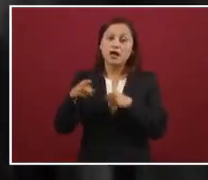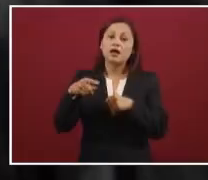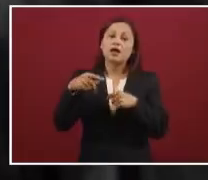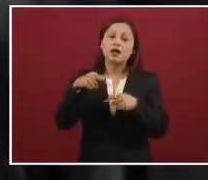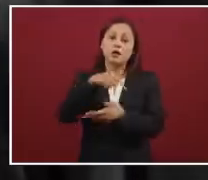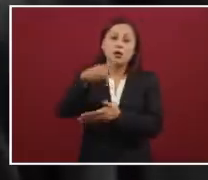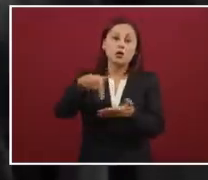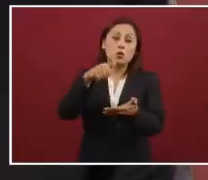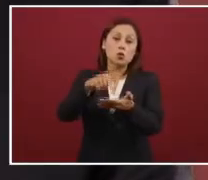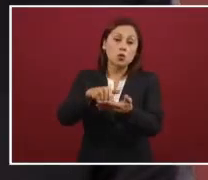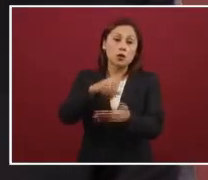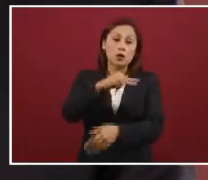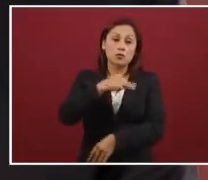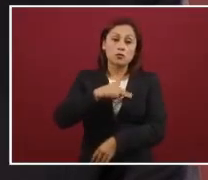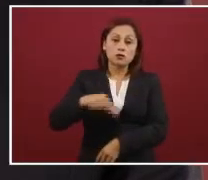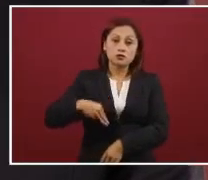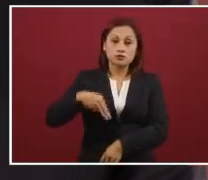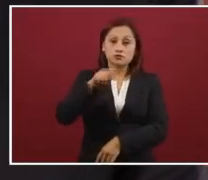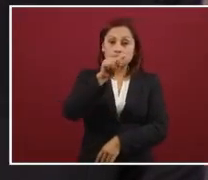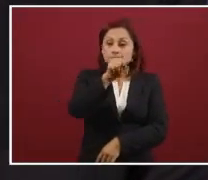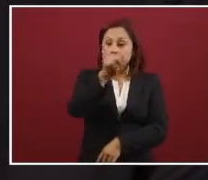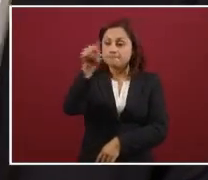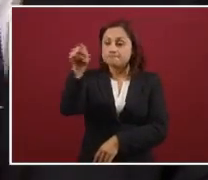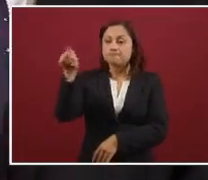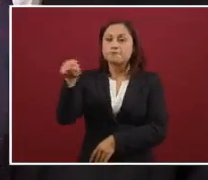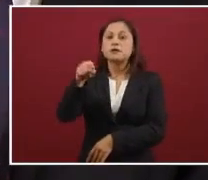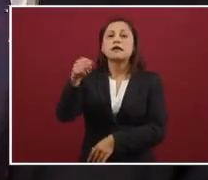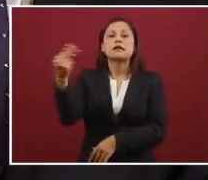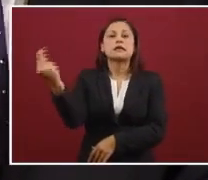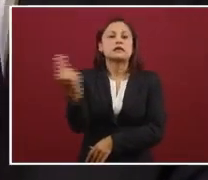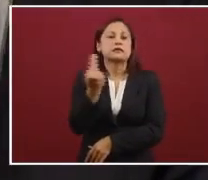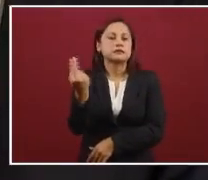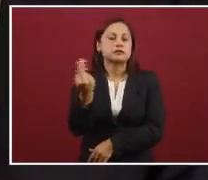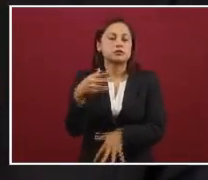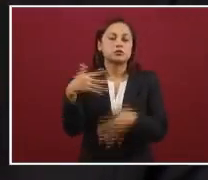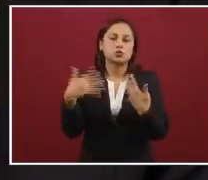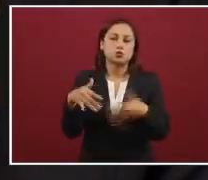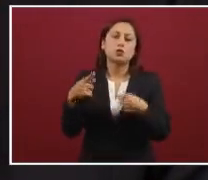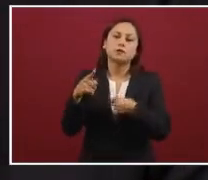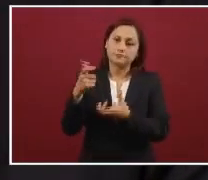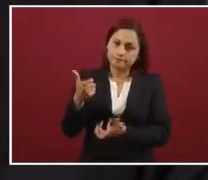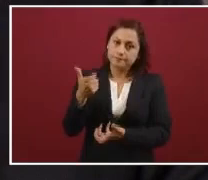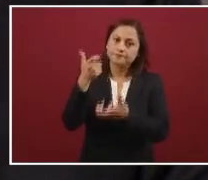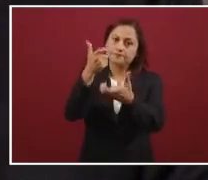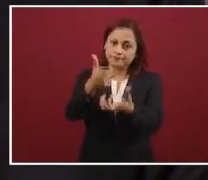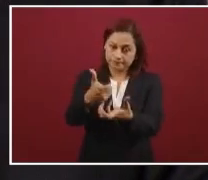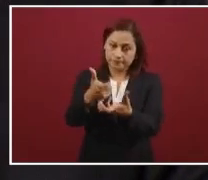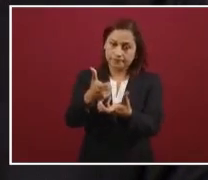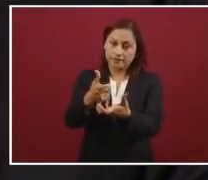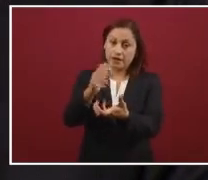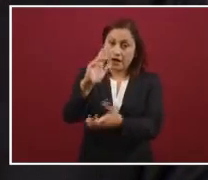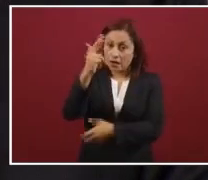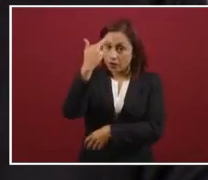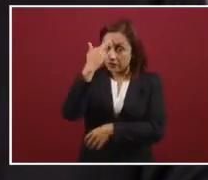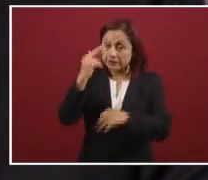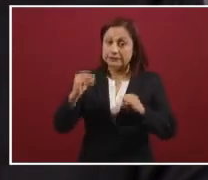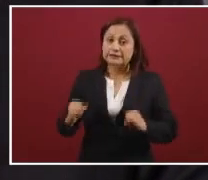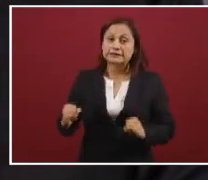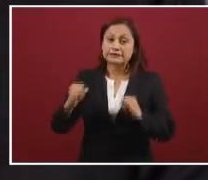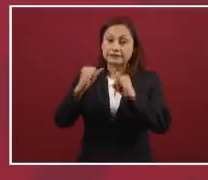necesitados. Es el instituto para devolverle al pueblo lo robado.